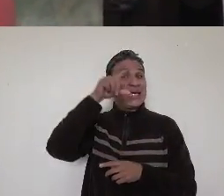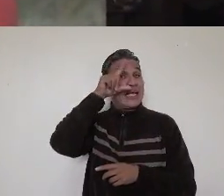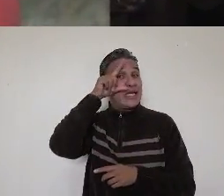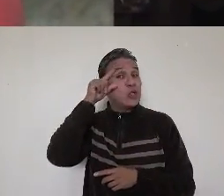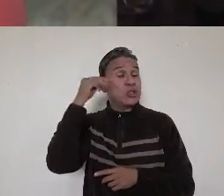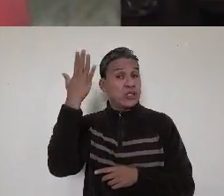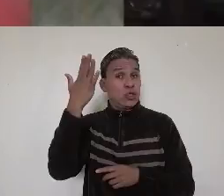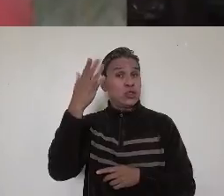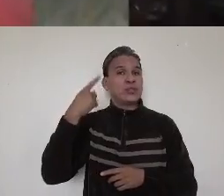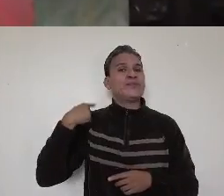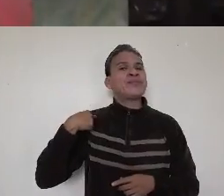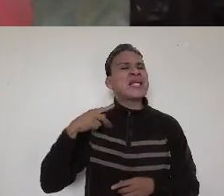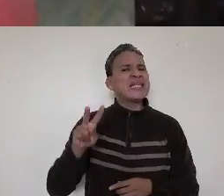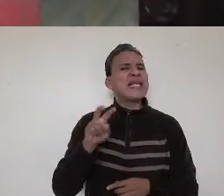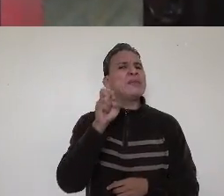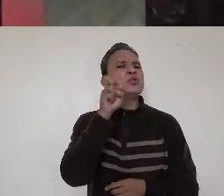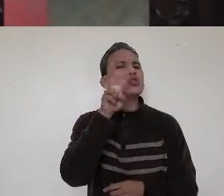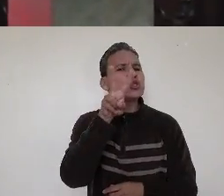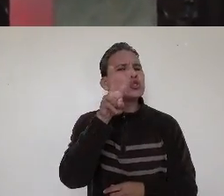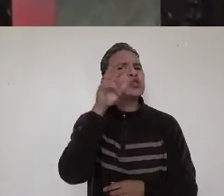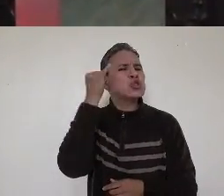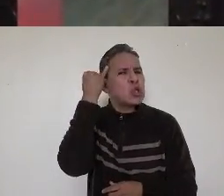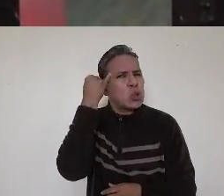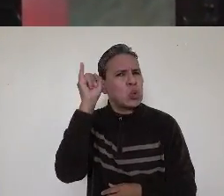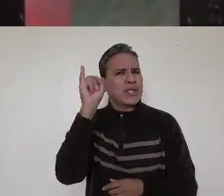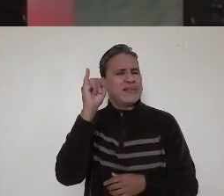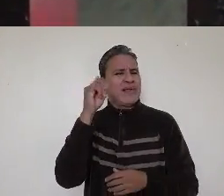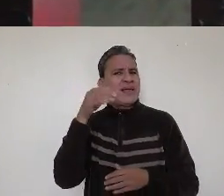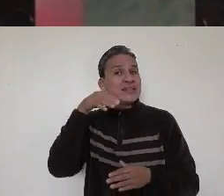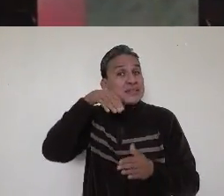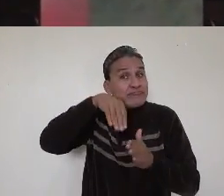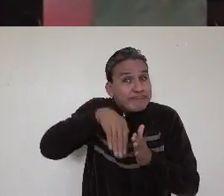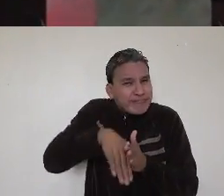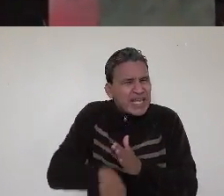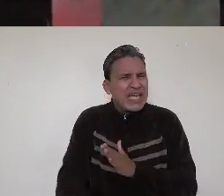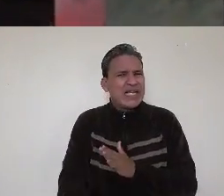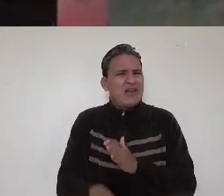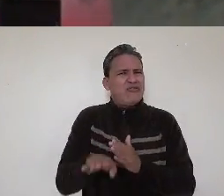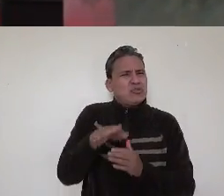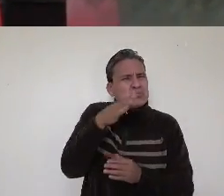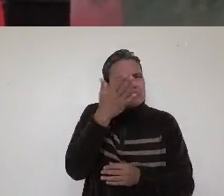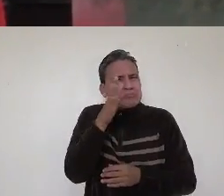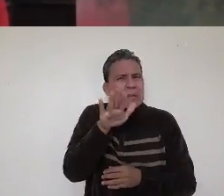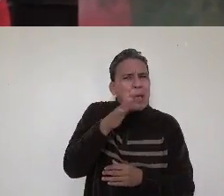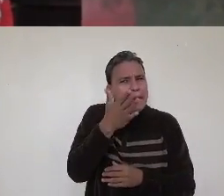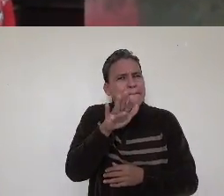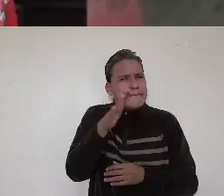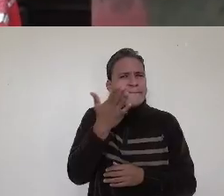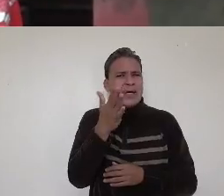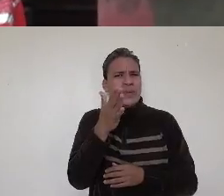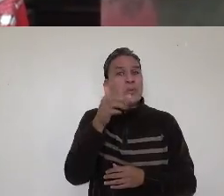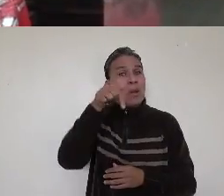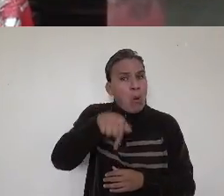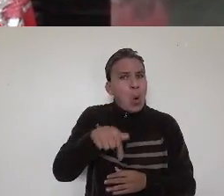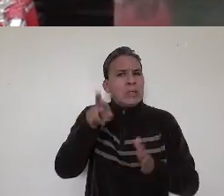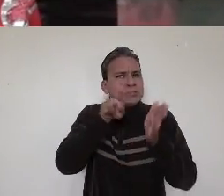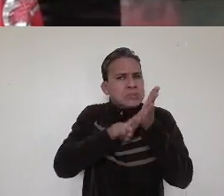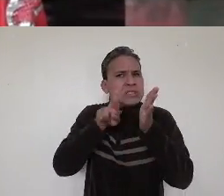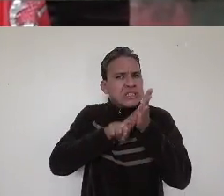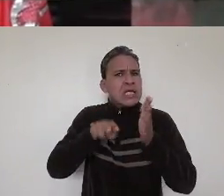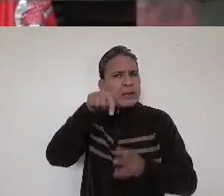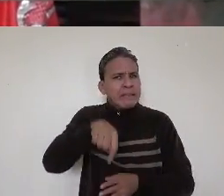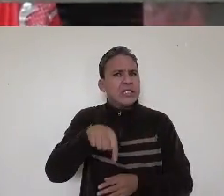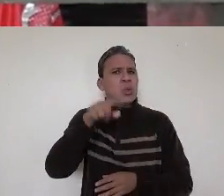teníamos dos ideas que en el fondo parecieran que se repiten hoy también en la